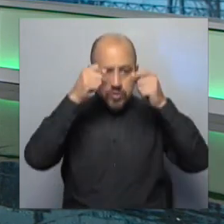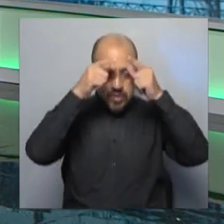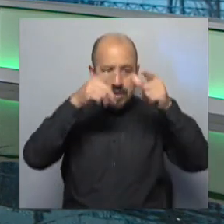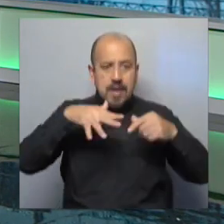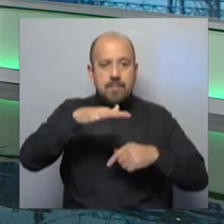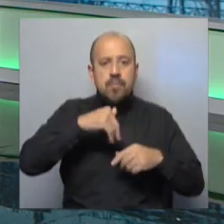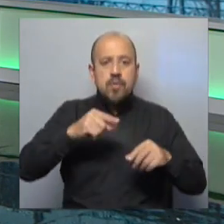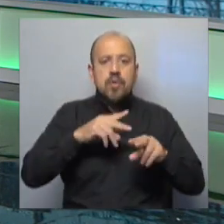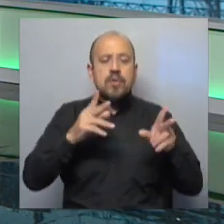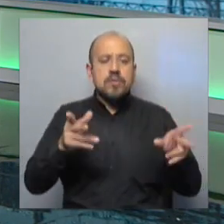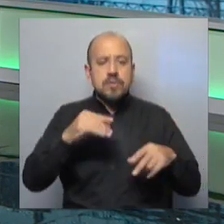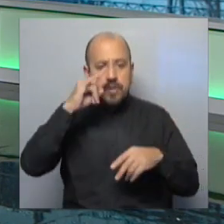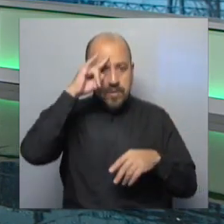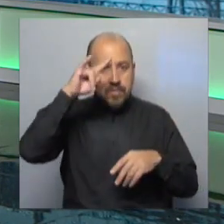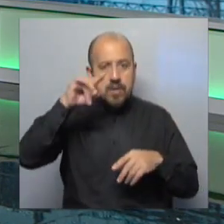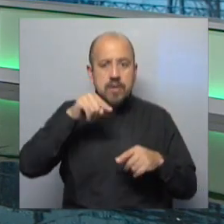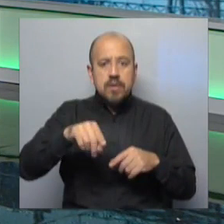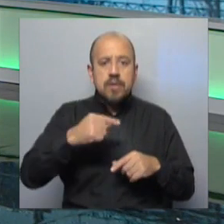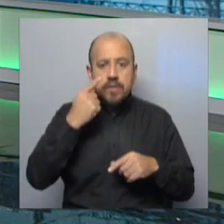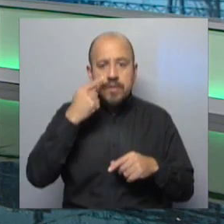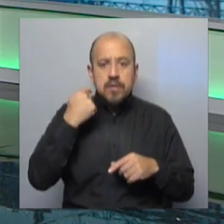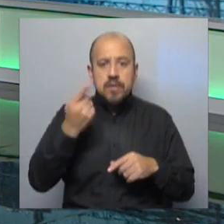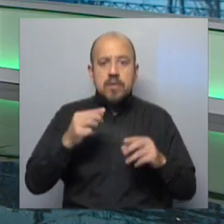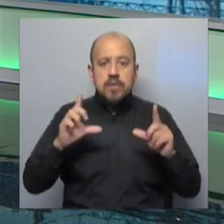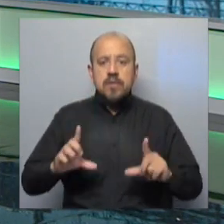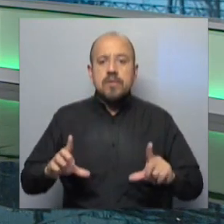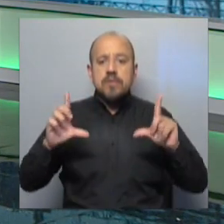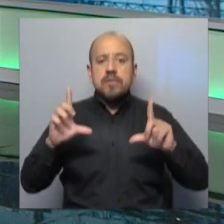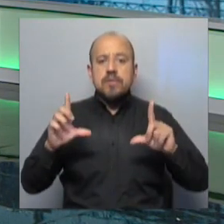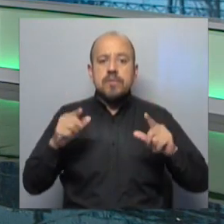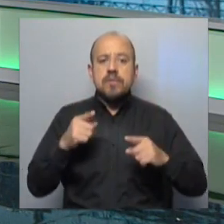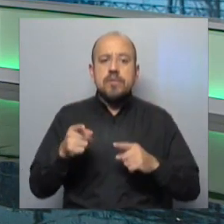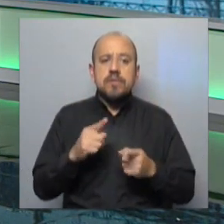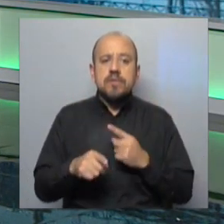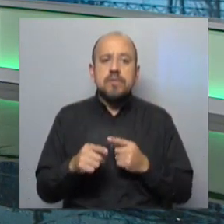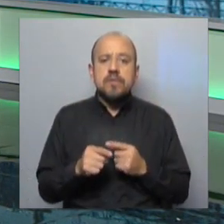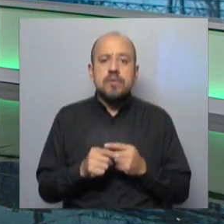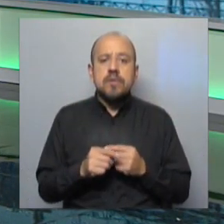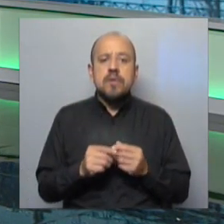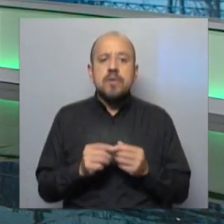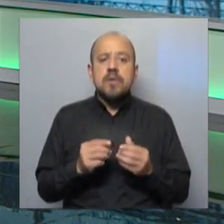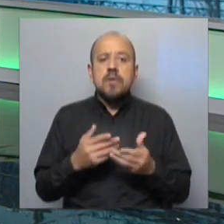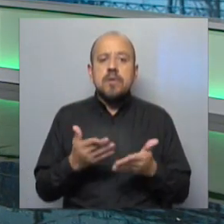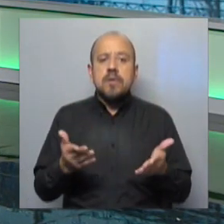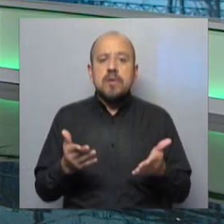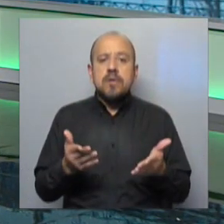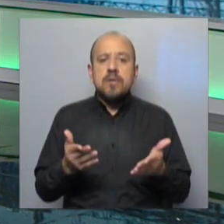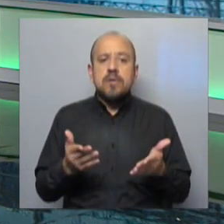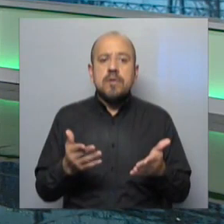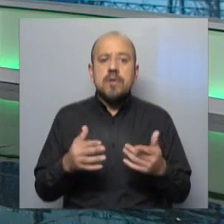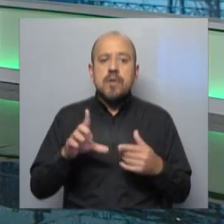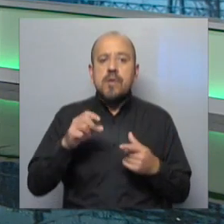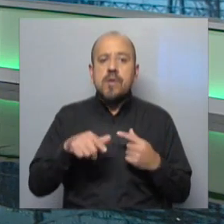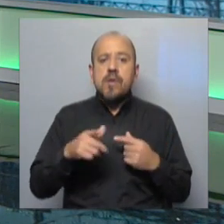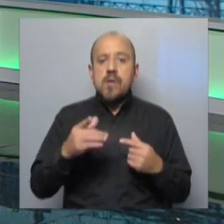lo estamos representando en el siguiente en la siguiente imagen que vamos a compartir ahora nomás que tiene que ver con obviamente